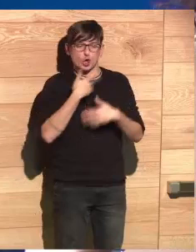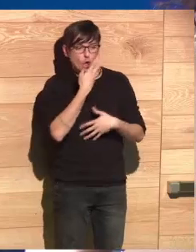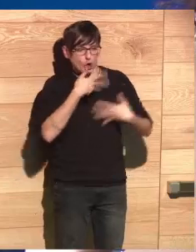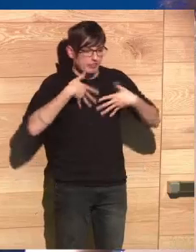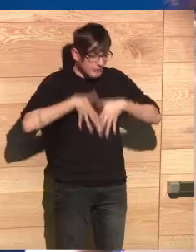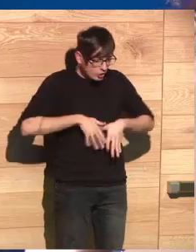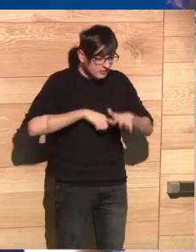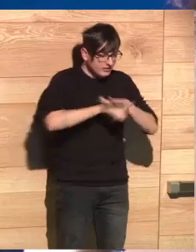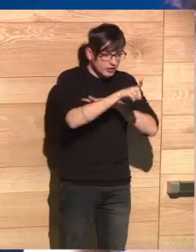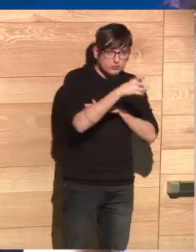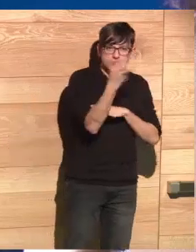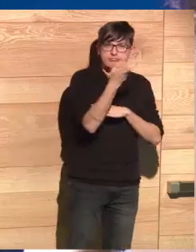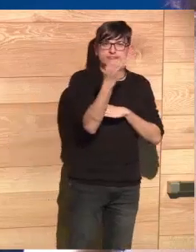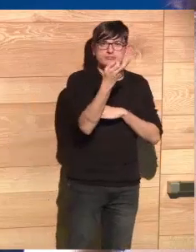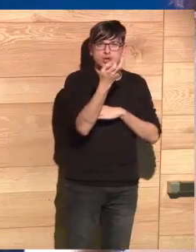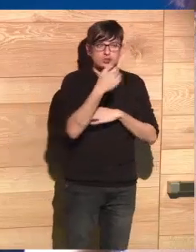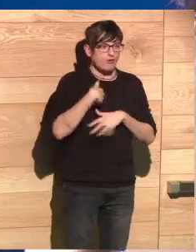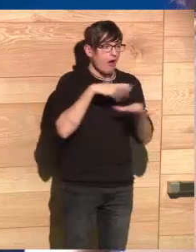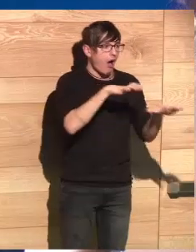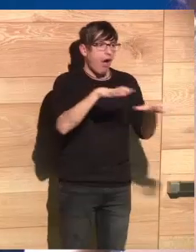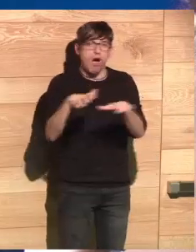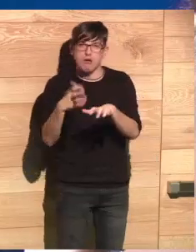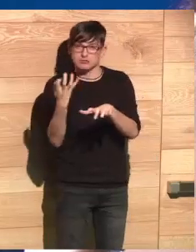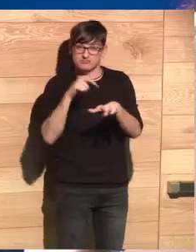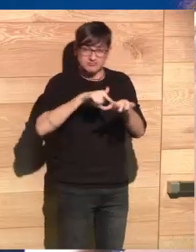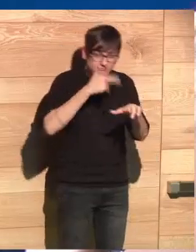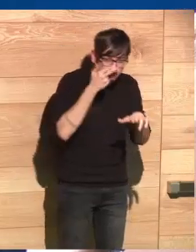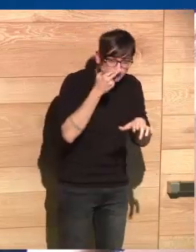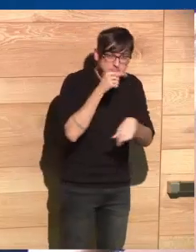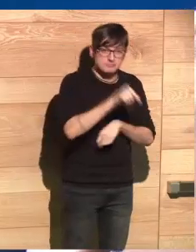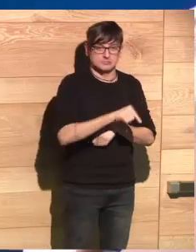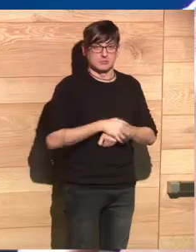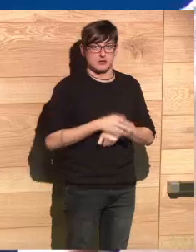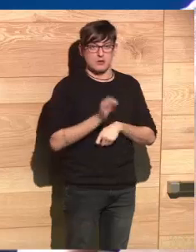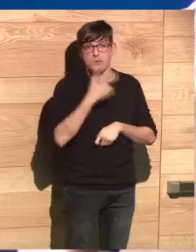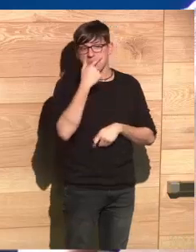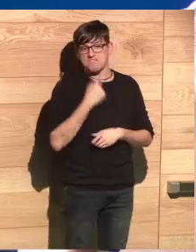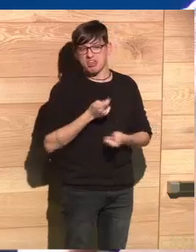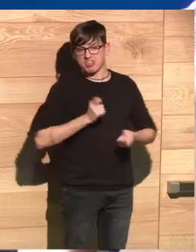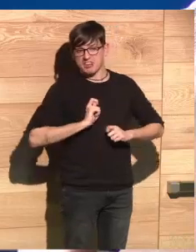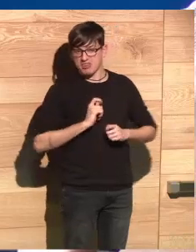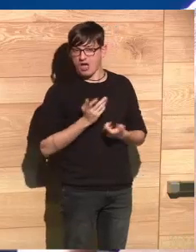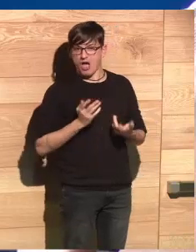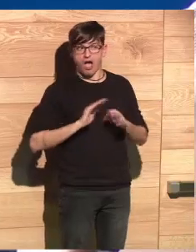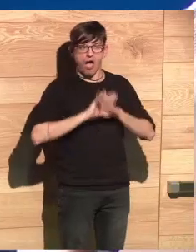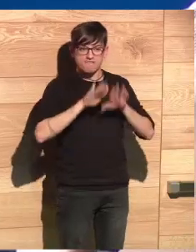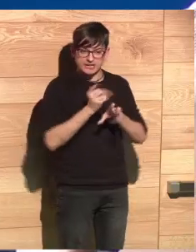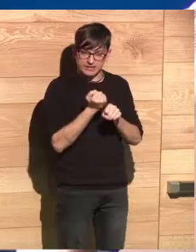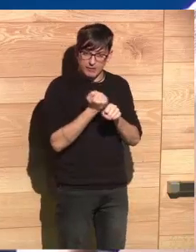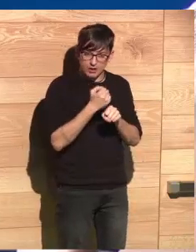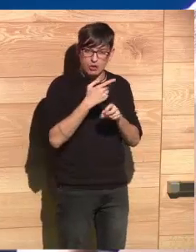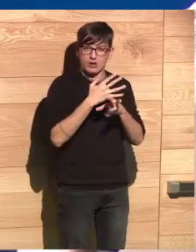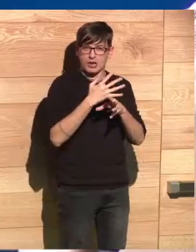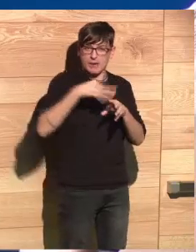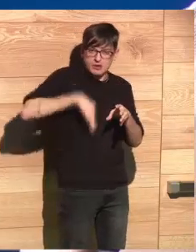conocimiento puedes desarrollar o puedes aprender que te facilite convertirte en un gamer profesional, pero que